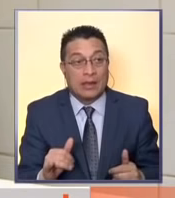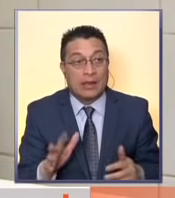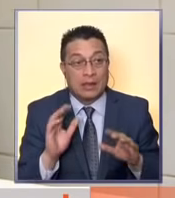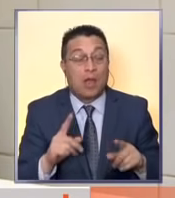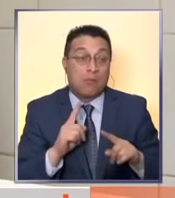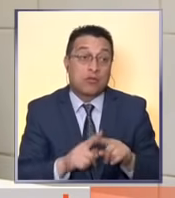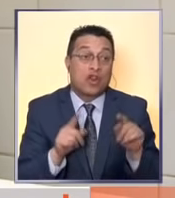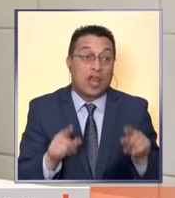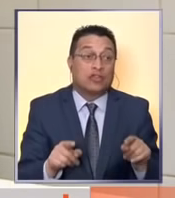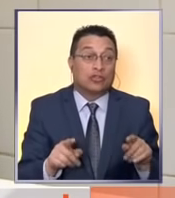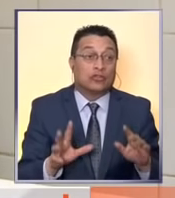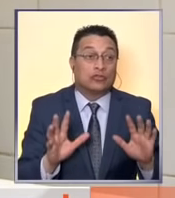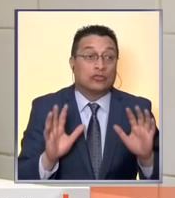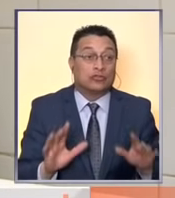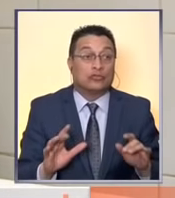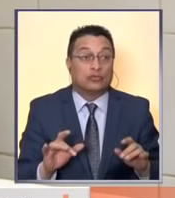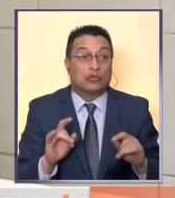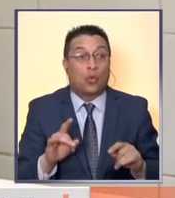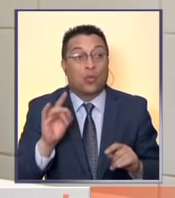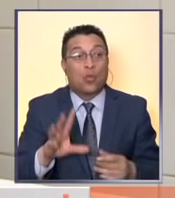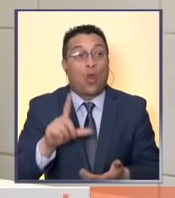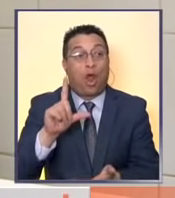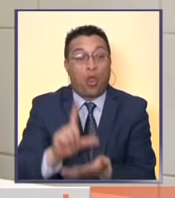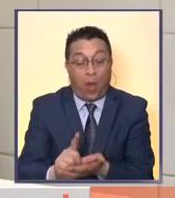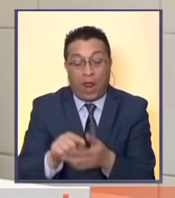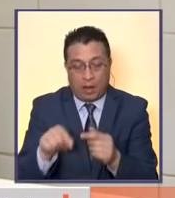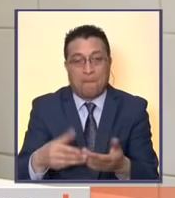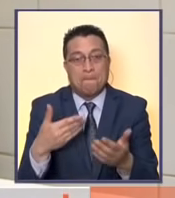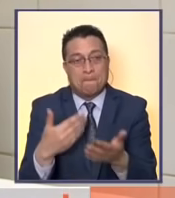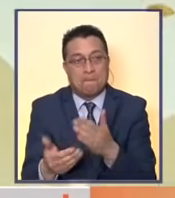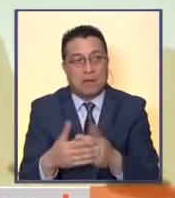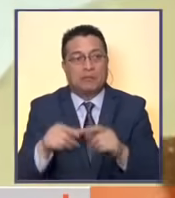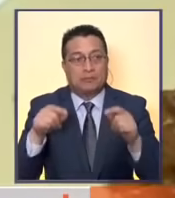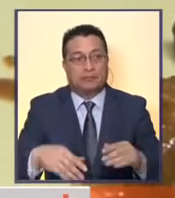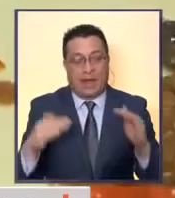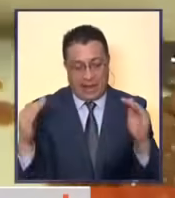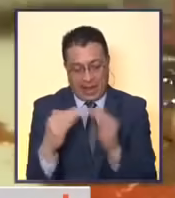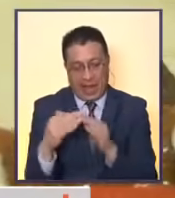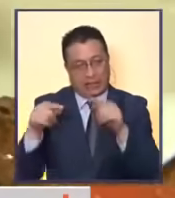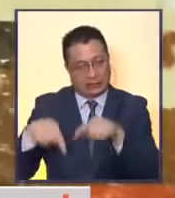tanto es el único lugar donde vendemos más empanadas. Acá es la casa.